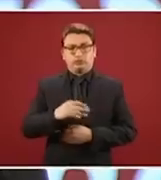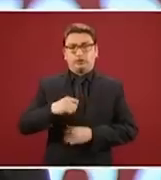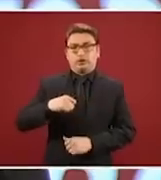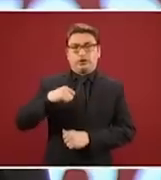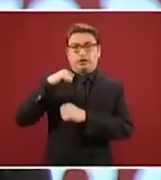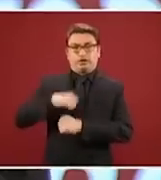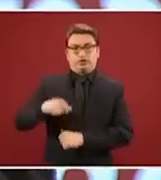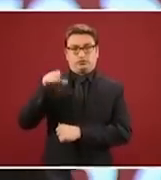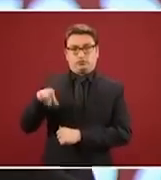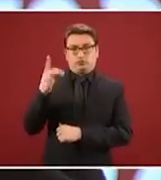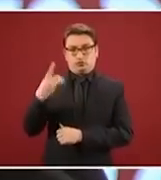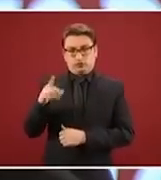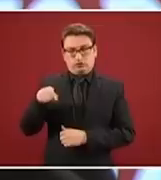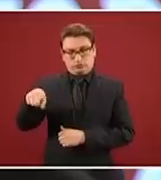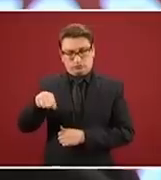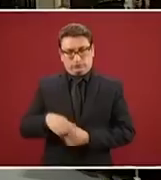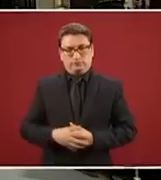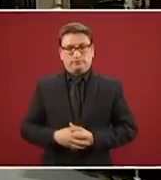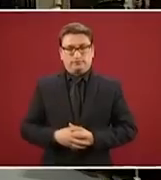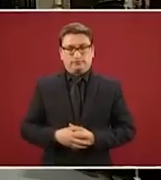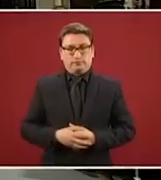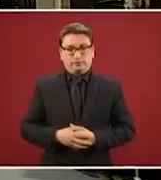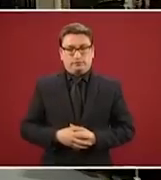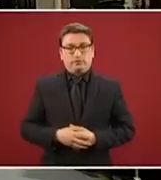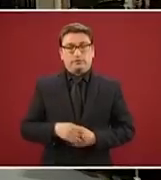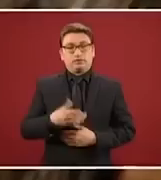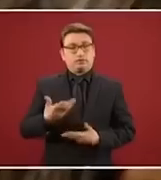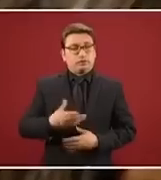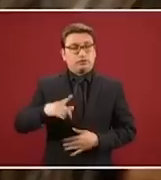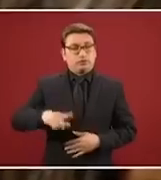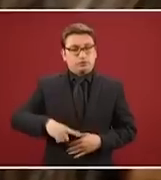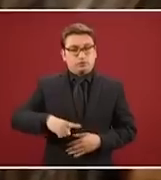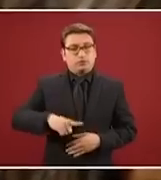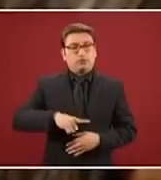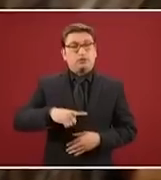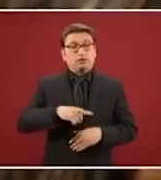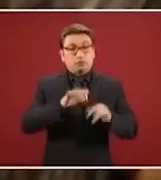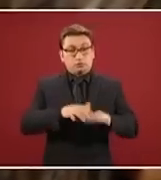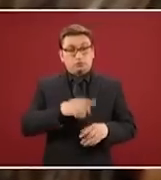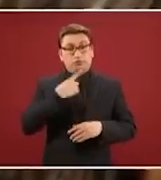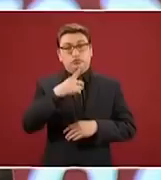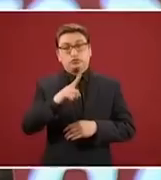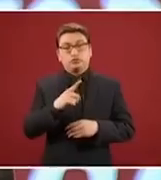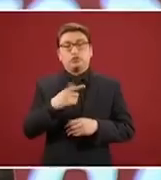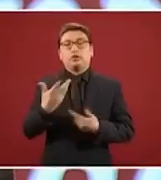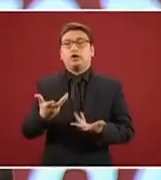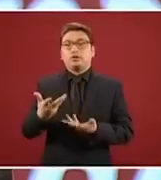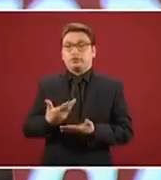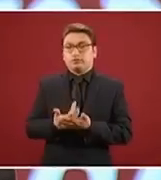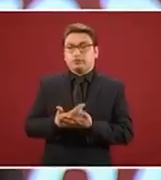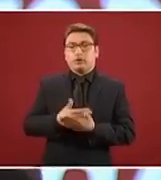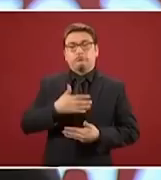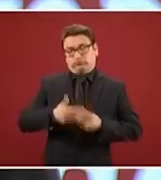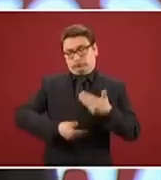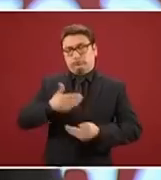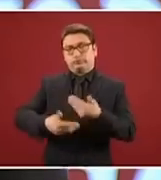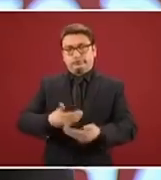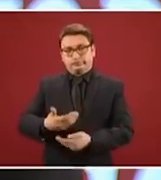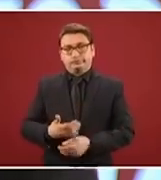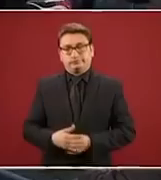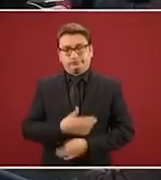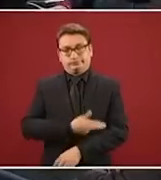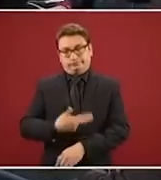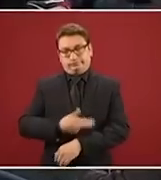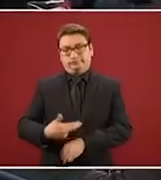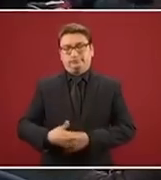facto a bolivia y las acciones tanto matos que extrae el gobierno mexicano como respuesta de la corte pues iniciar el proceso las